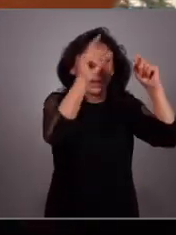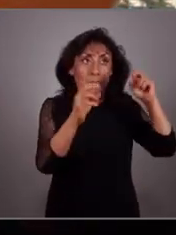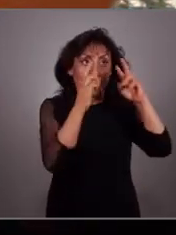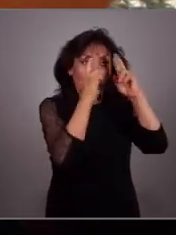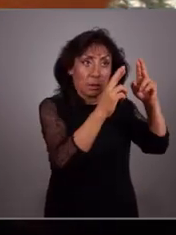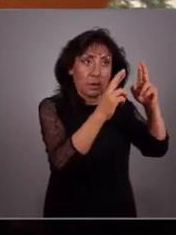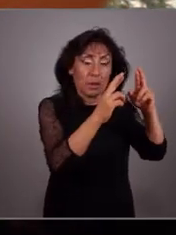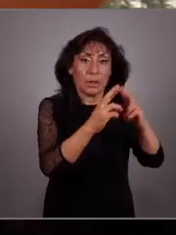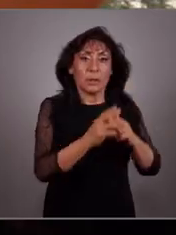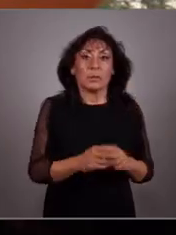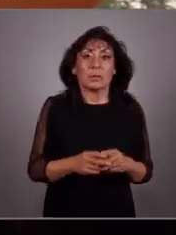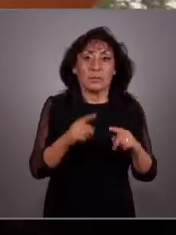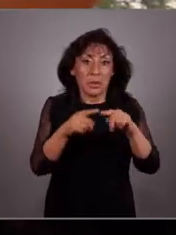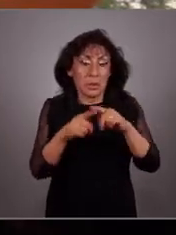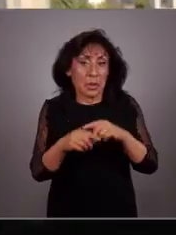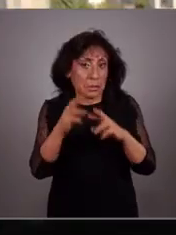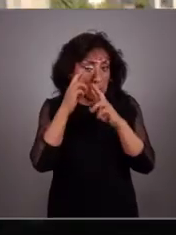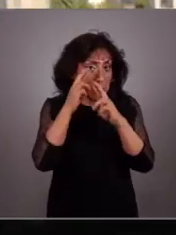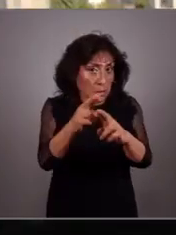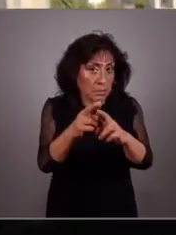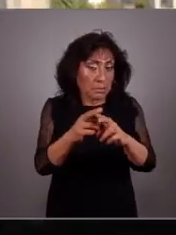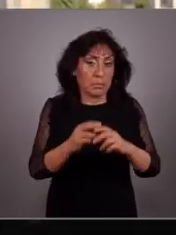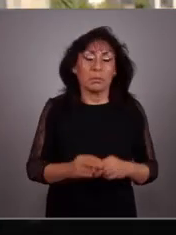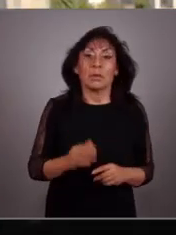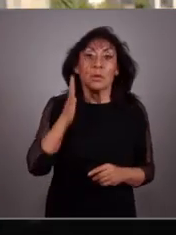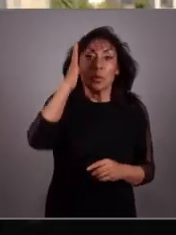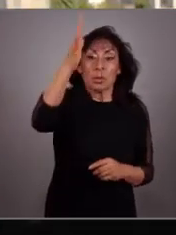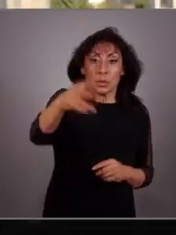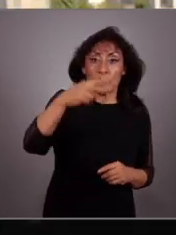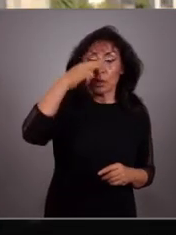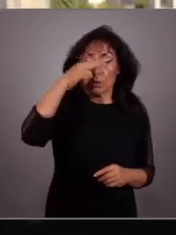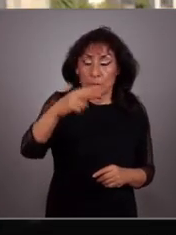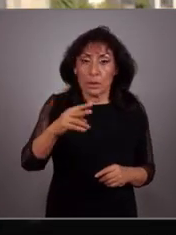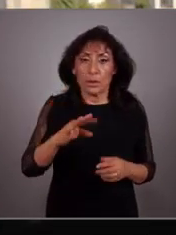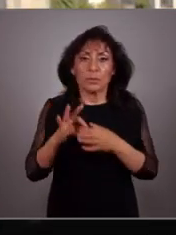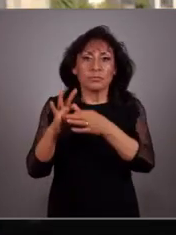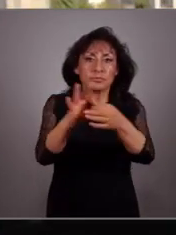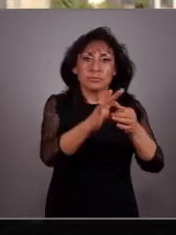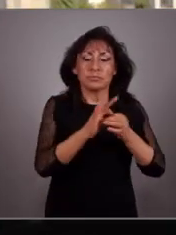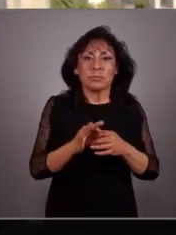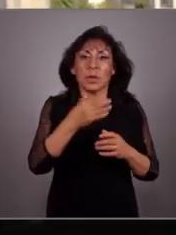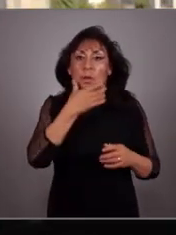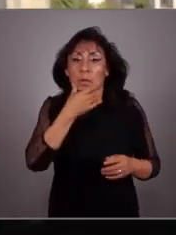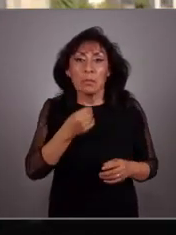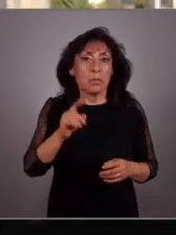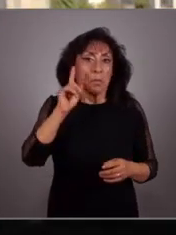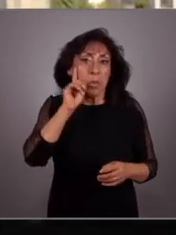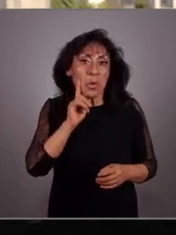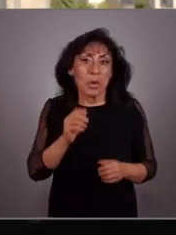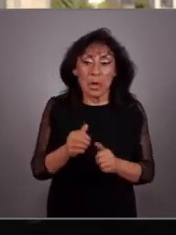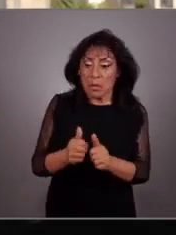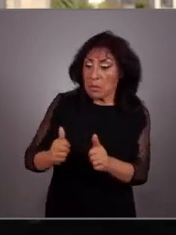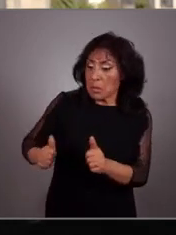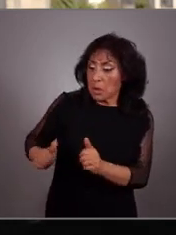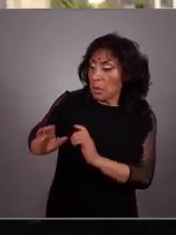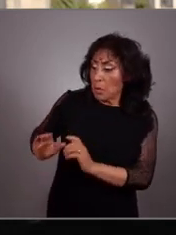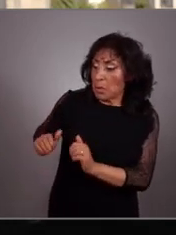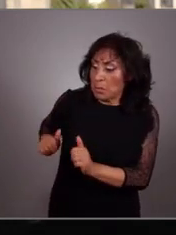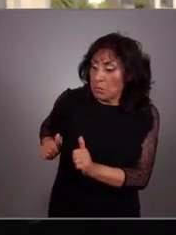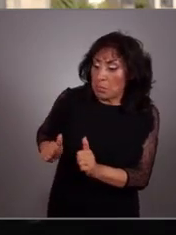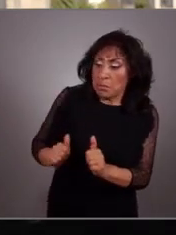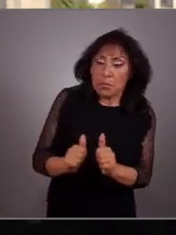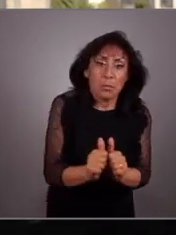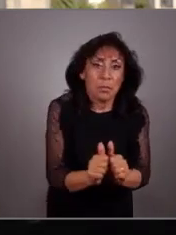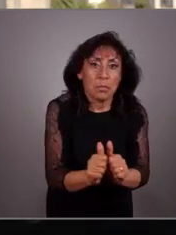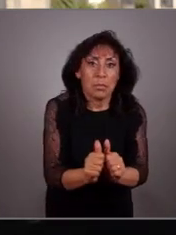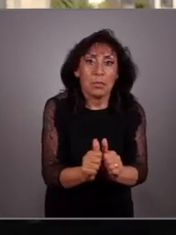republicano, plural o no será? El futuro de México será con todas y todos, cuidando que nadie se quede